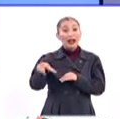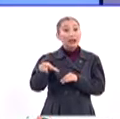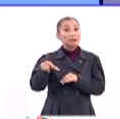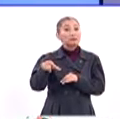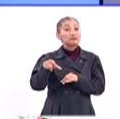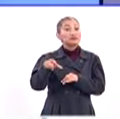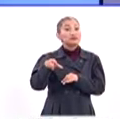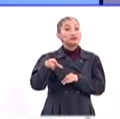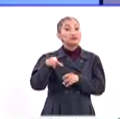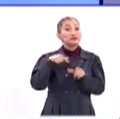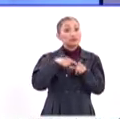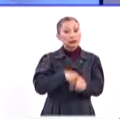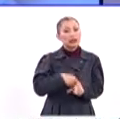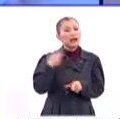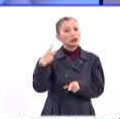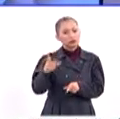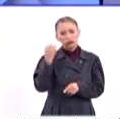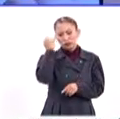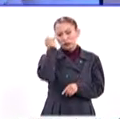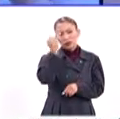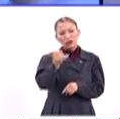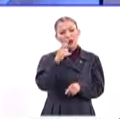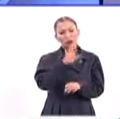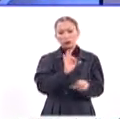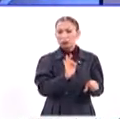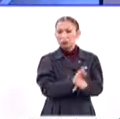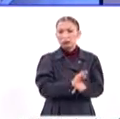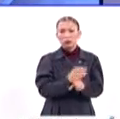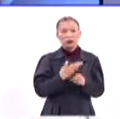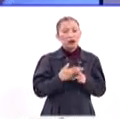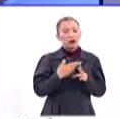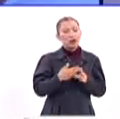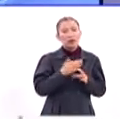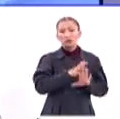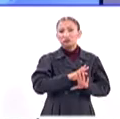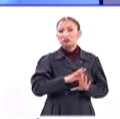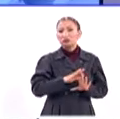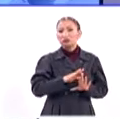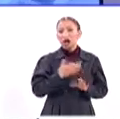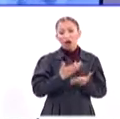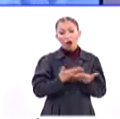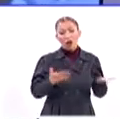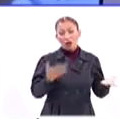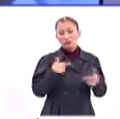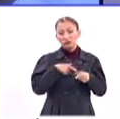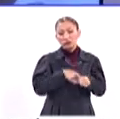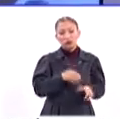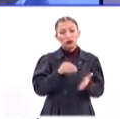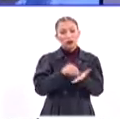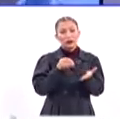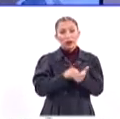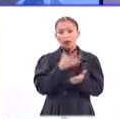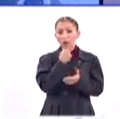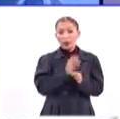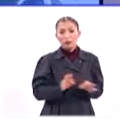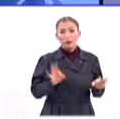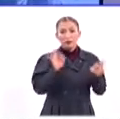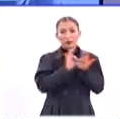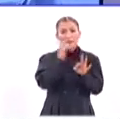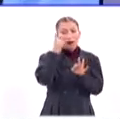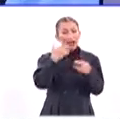mantuvo perenne su teoría, la defendió y hasta la fecha sigue siendo vigente. Un hombre fundamental